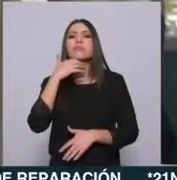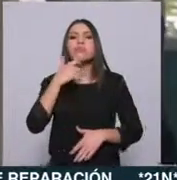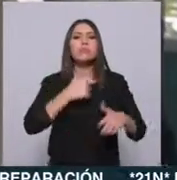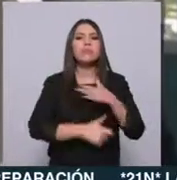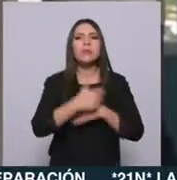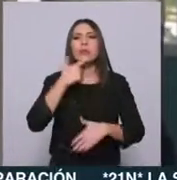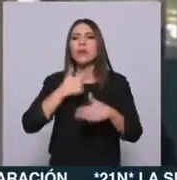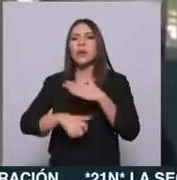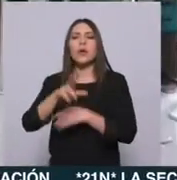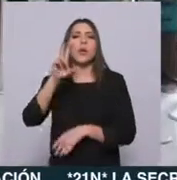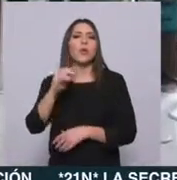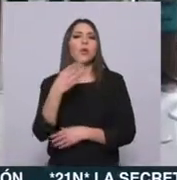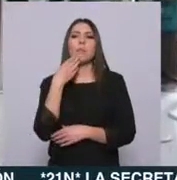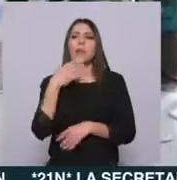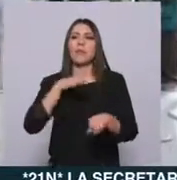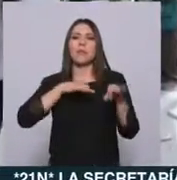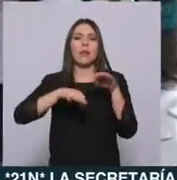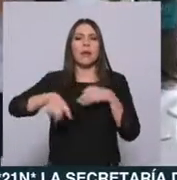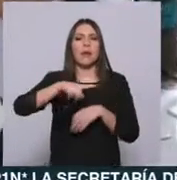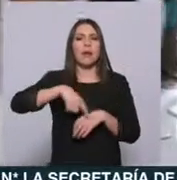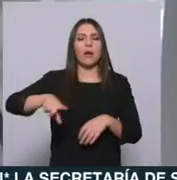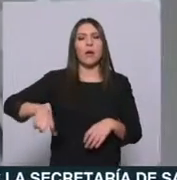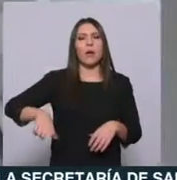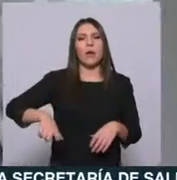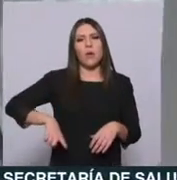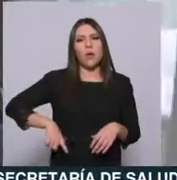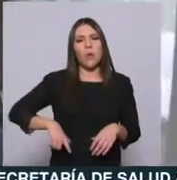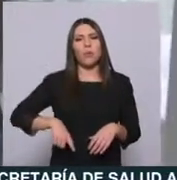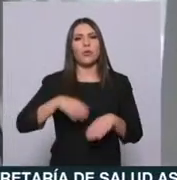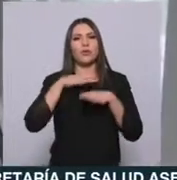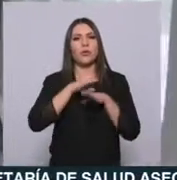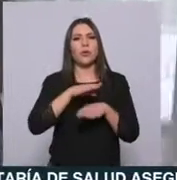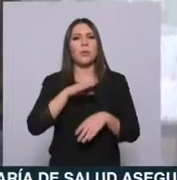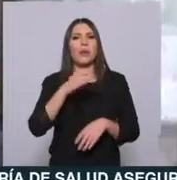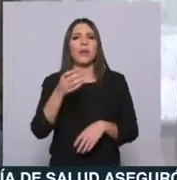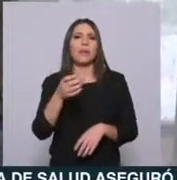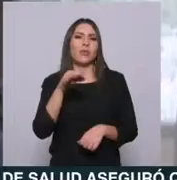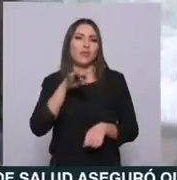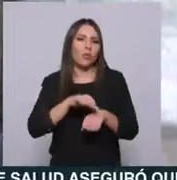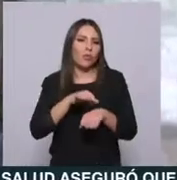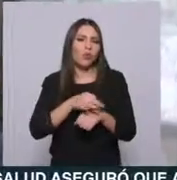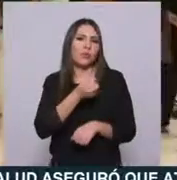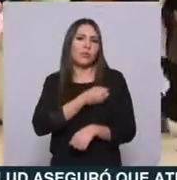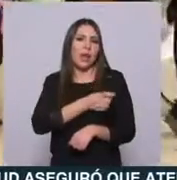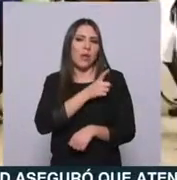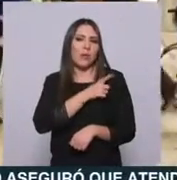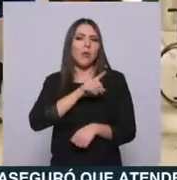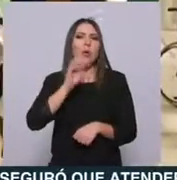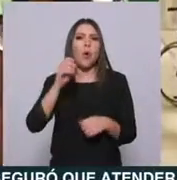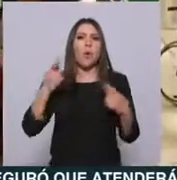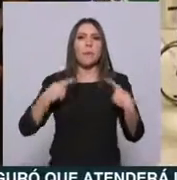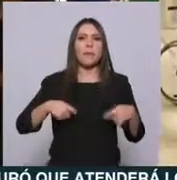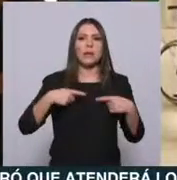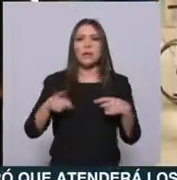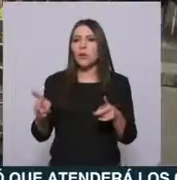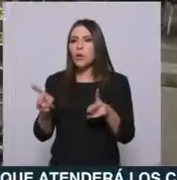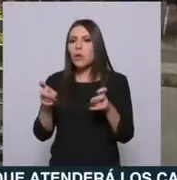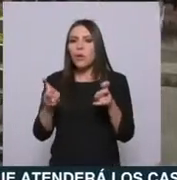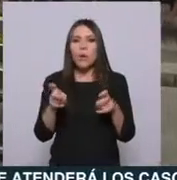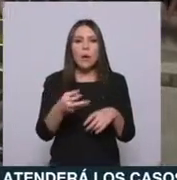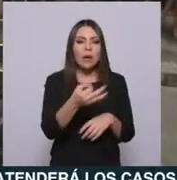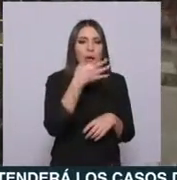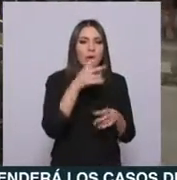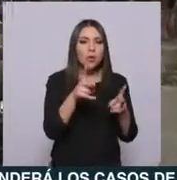las ineficiencias por parte de autoridades, intermediarios del sector salud o funcionarios que se roban medicamentos para obtener beneficios